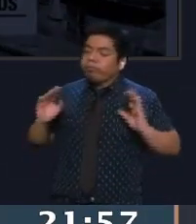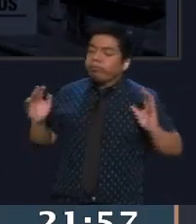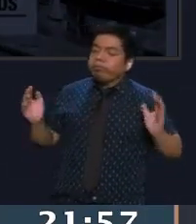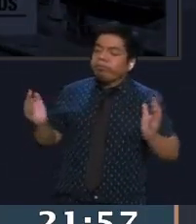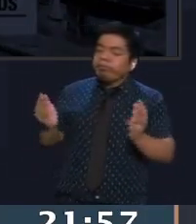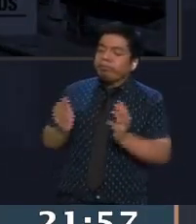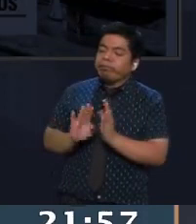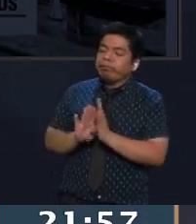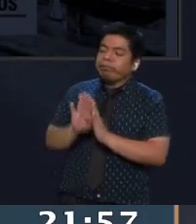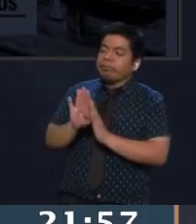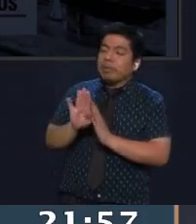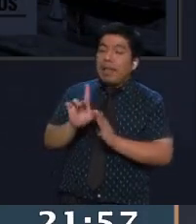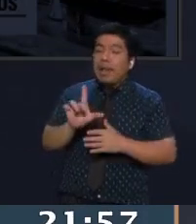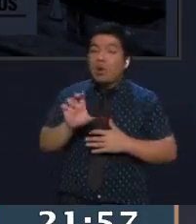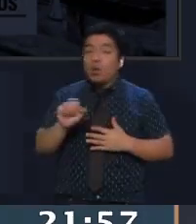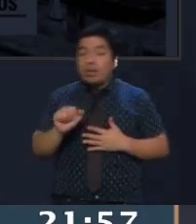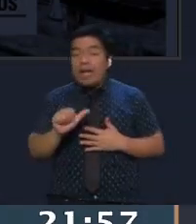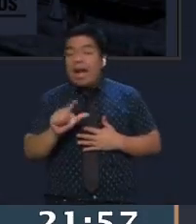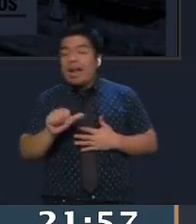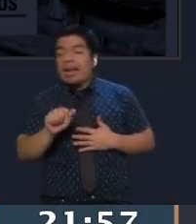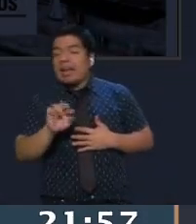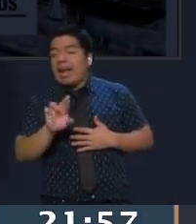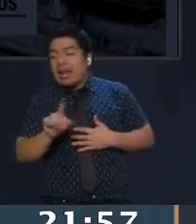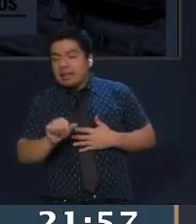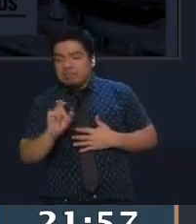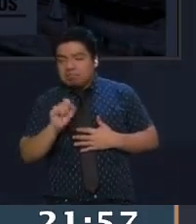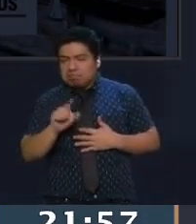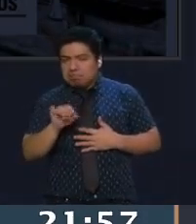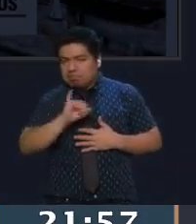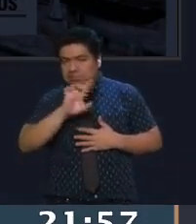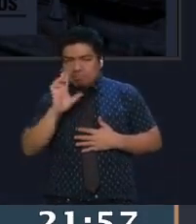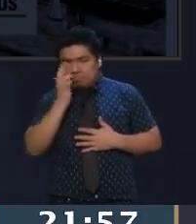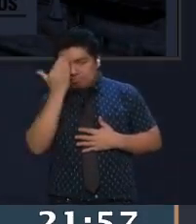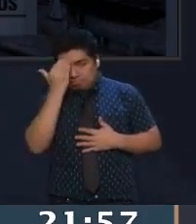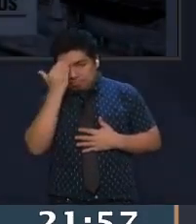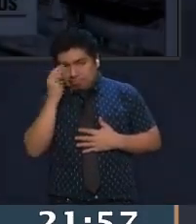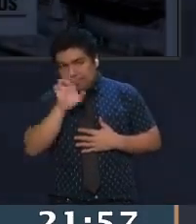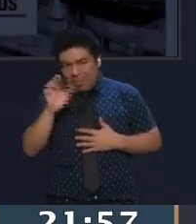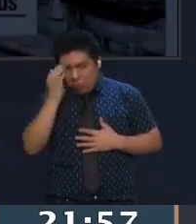bueno, Luis Arcaraz fue reconocido internacionalmente